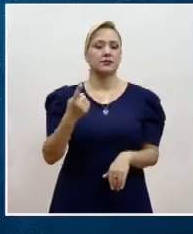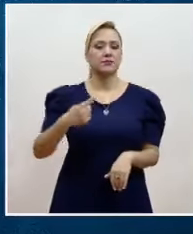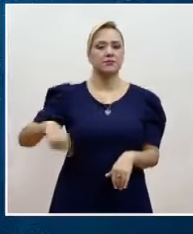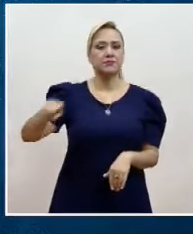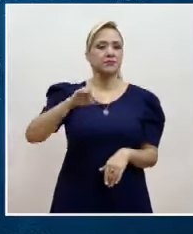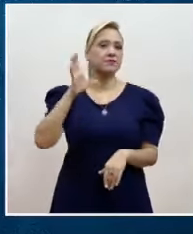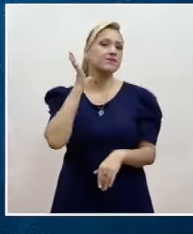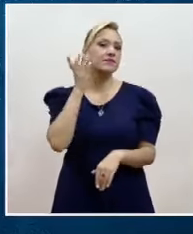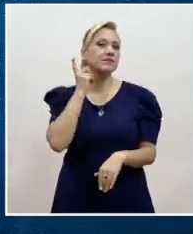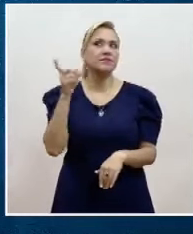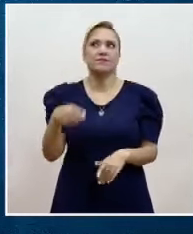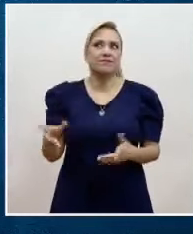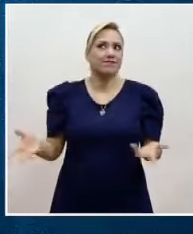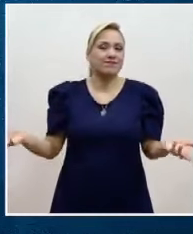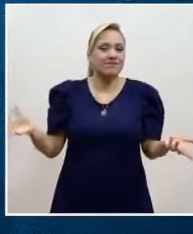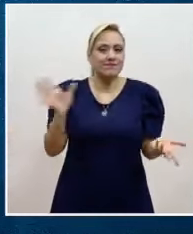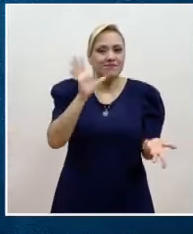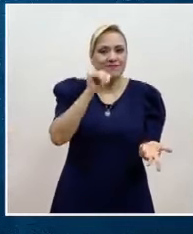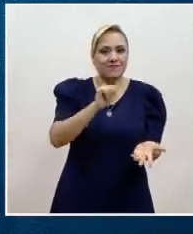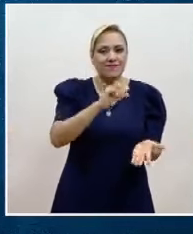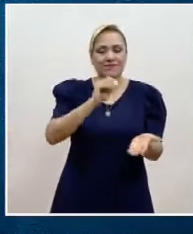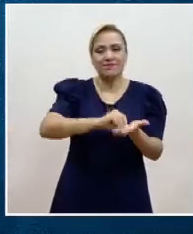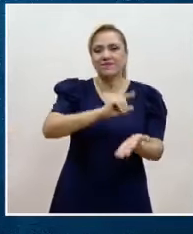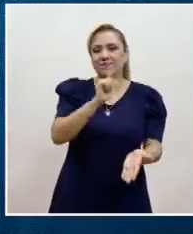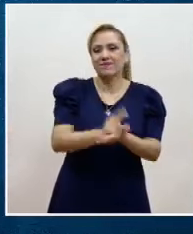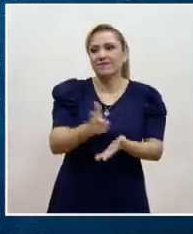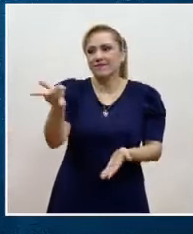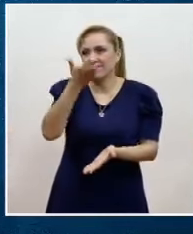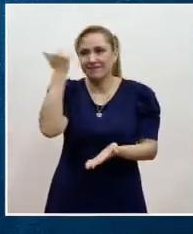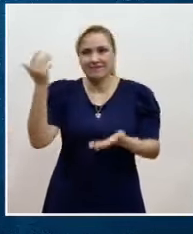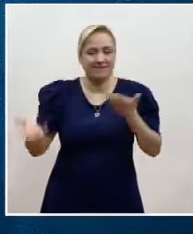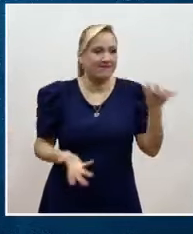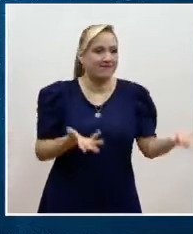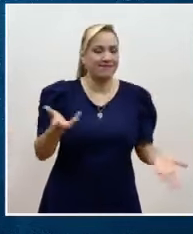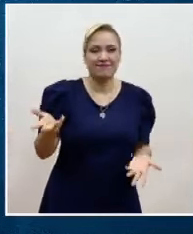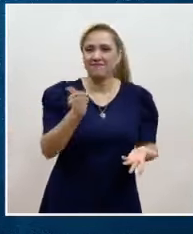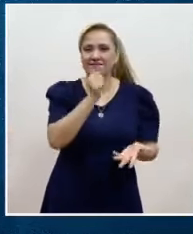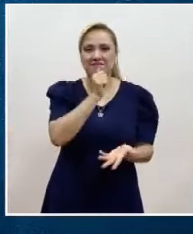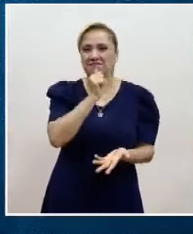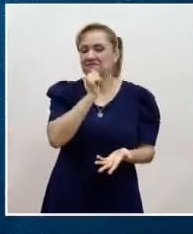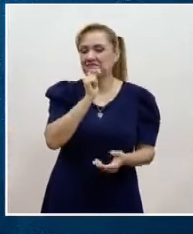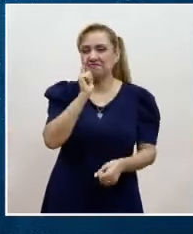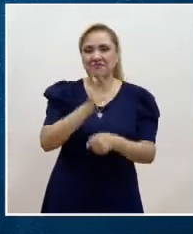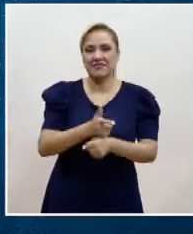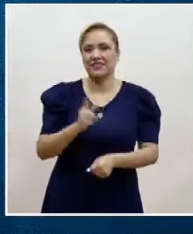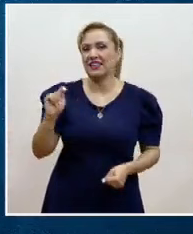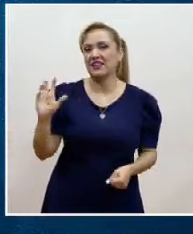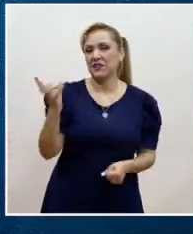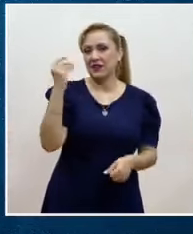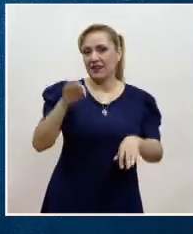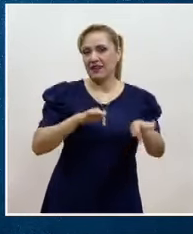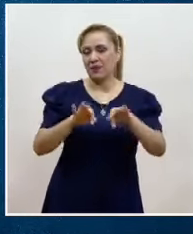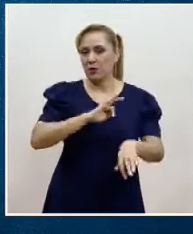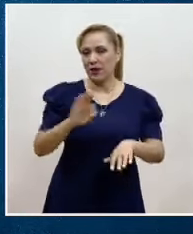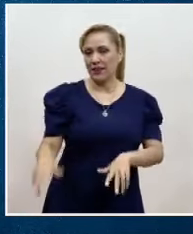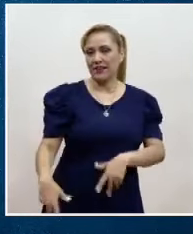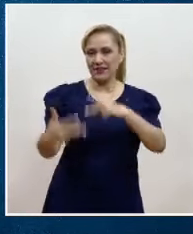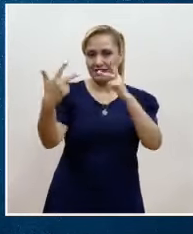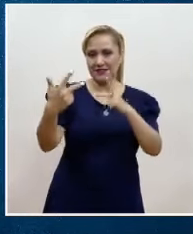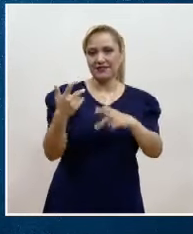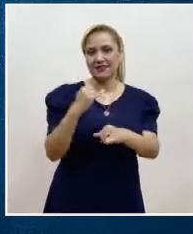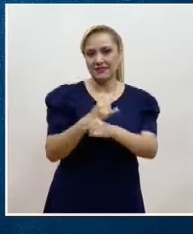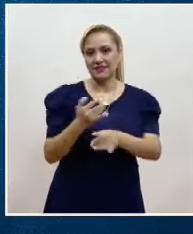Congreso no podía regular, porque tampoco sabía cómo reaccionar ante esto, porque nadie había adoptado la tecnología para trabajar. Entonces, lo